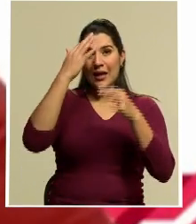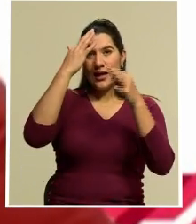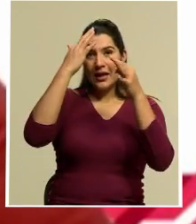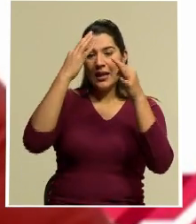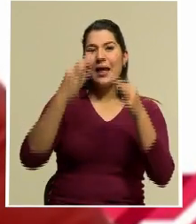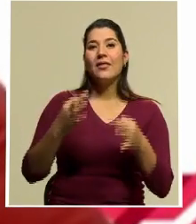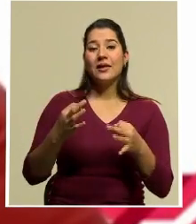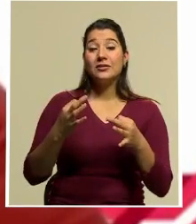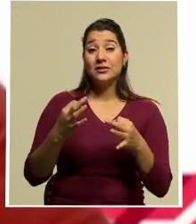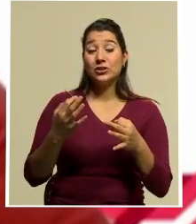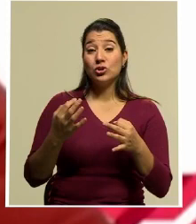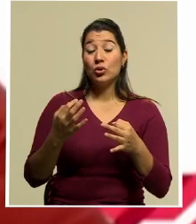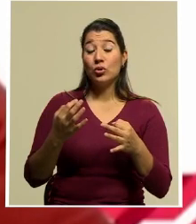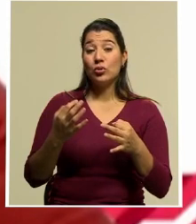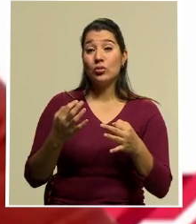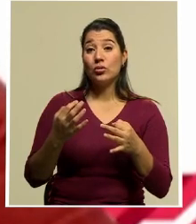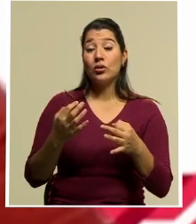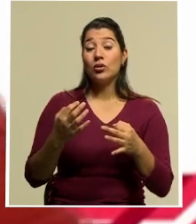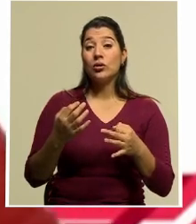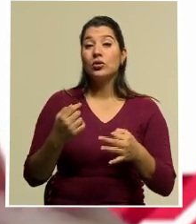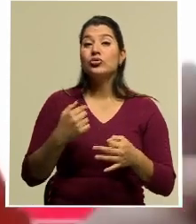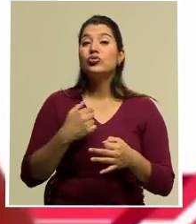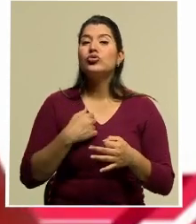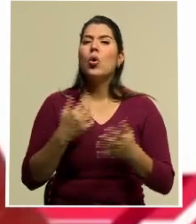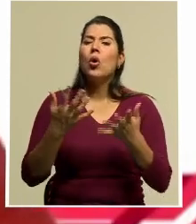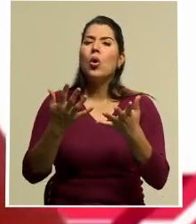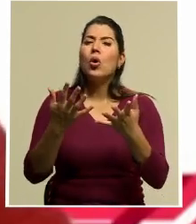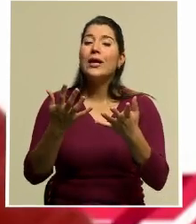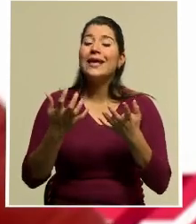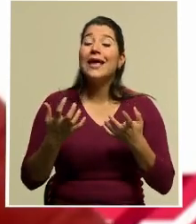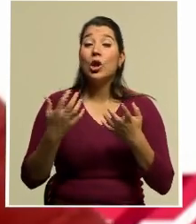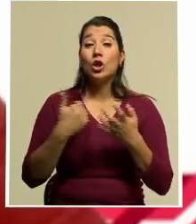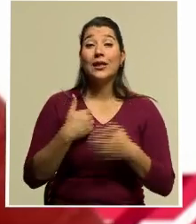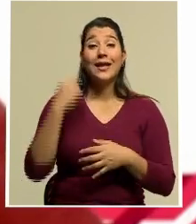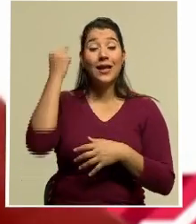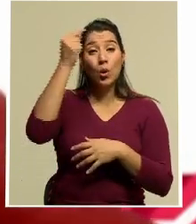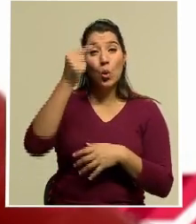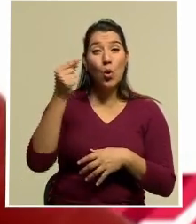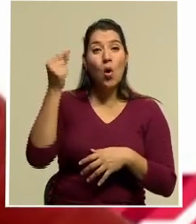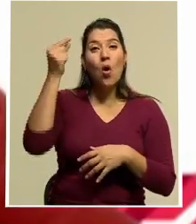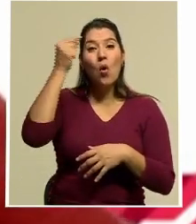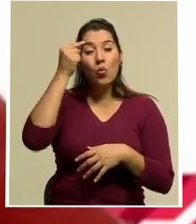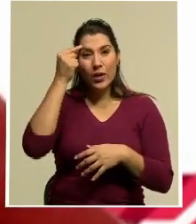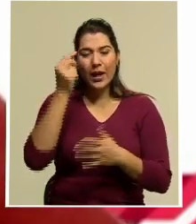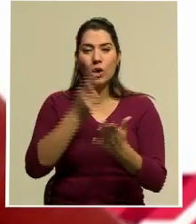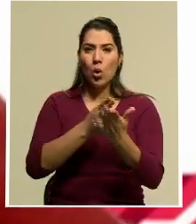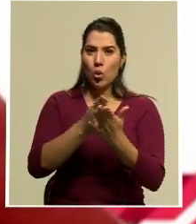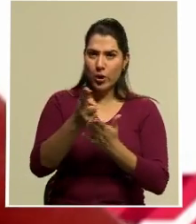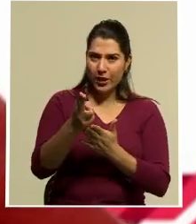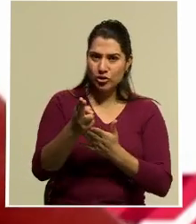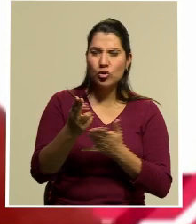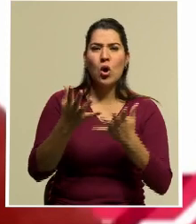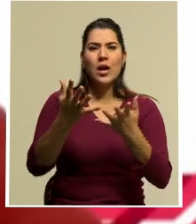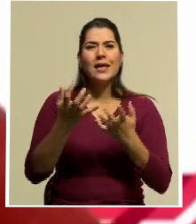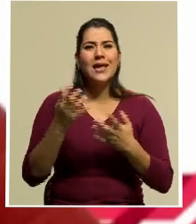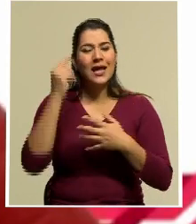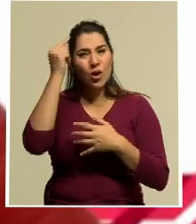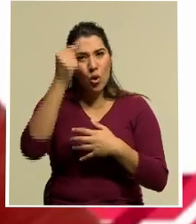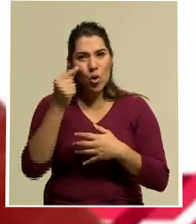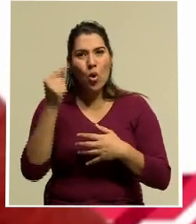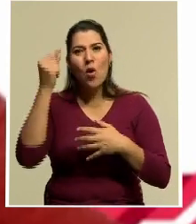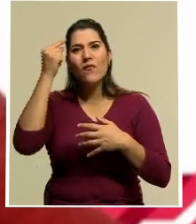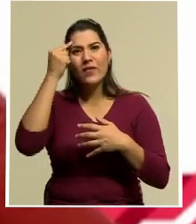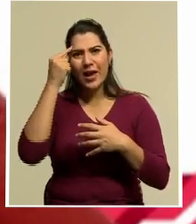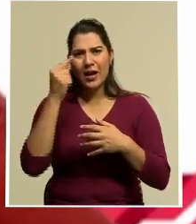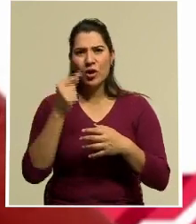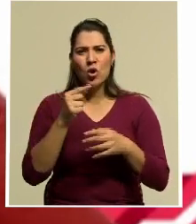lo importante. Yo lo que invito es hacia un gobierno honesto, hacia un gobierno que ponga las